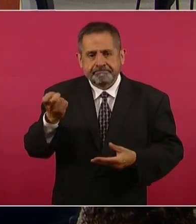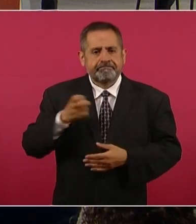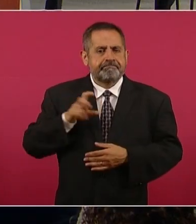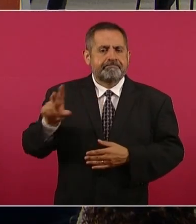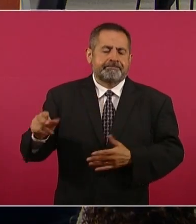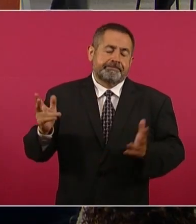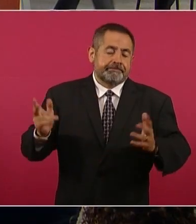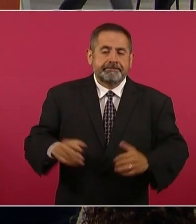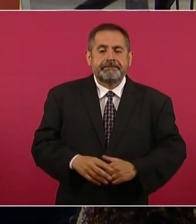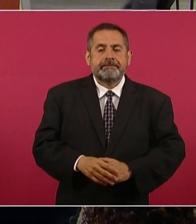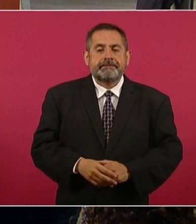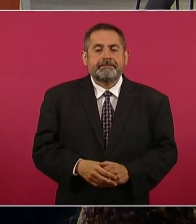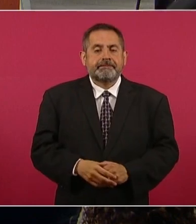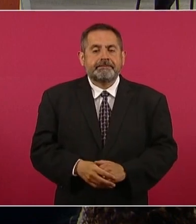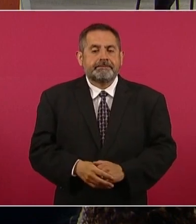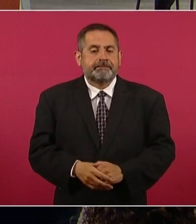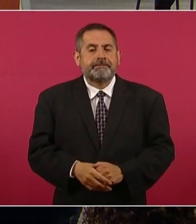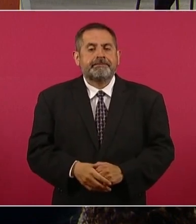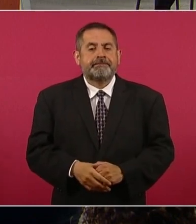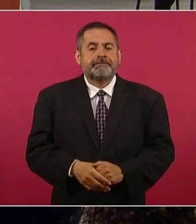Gracias.